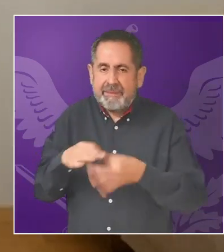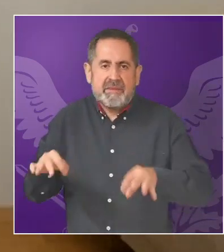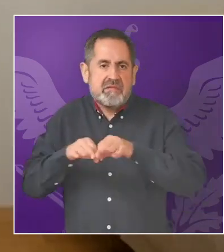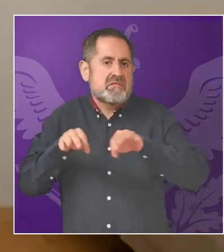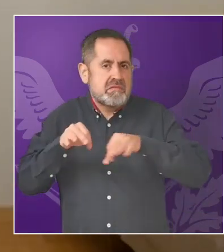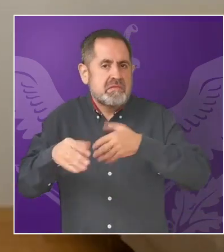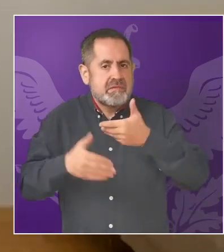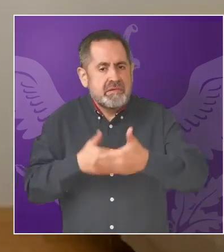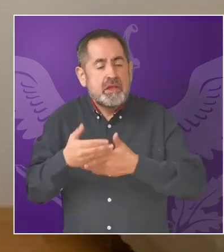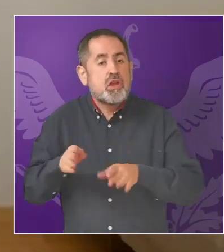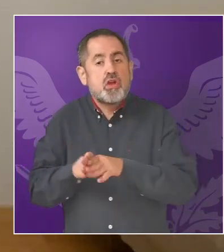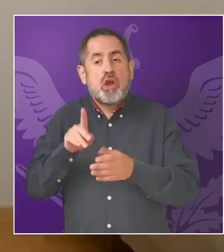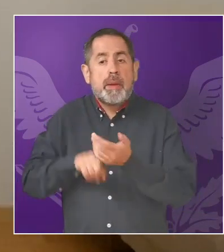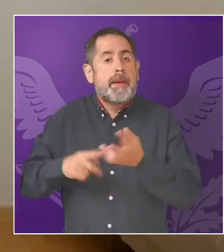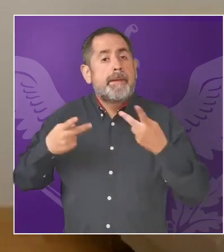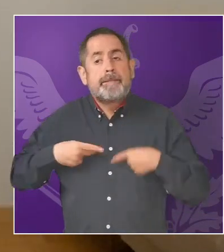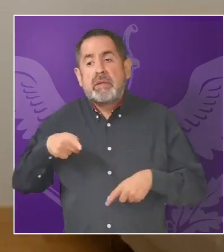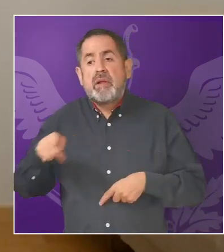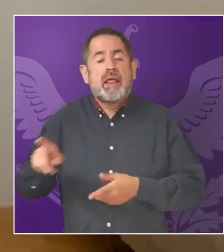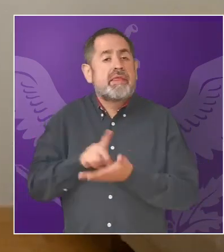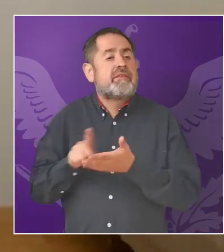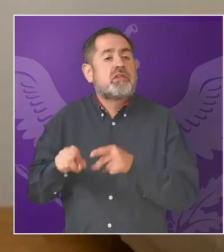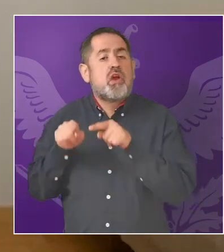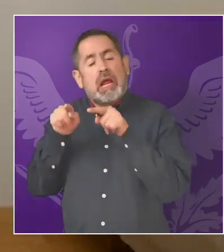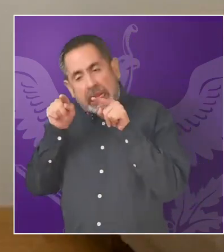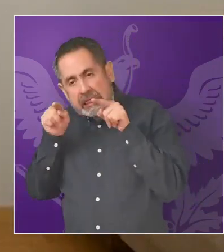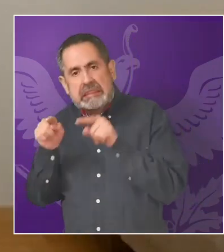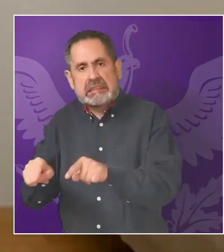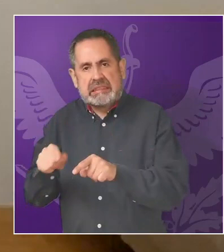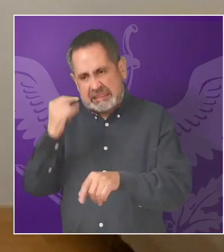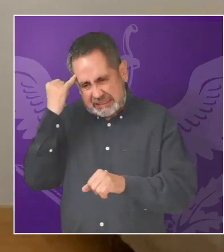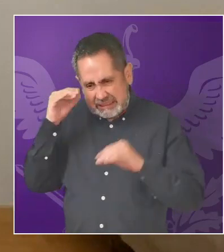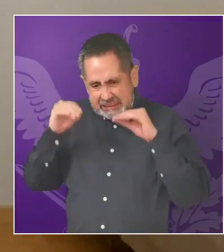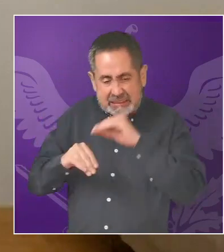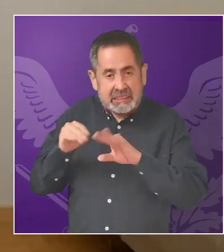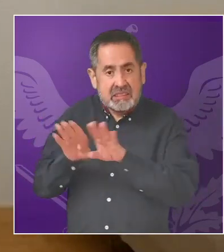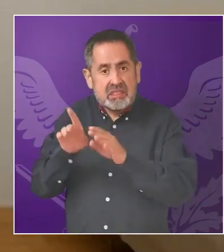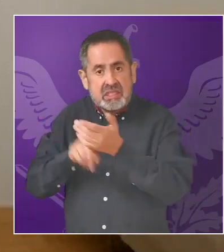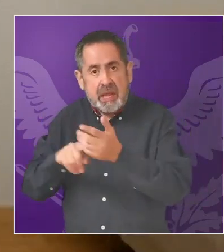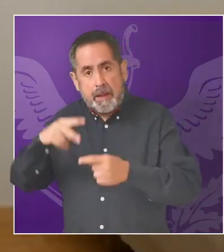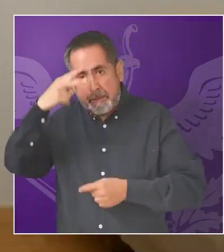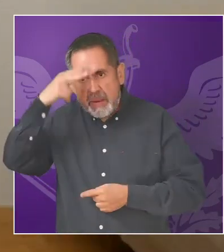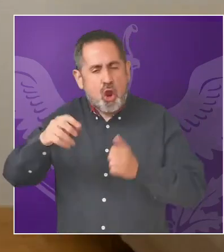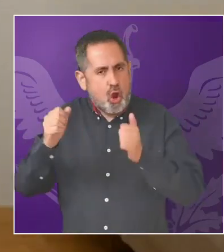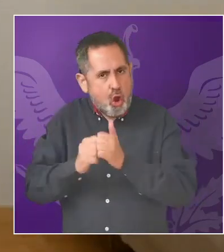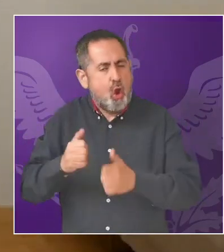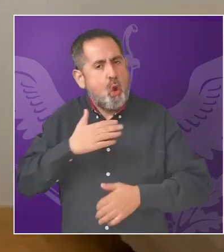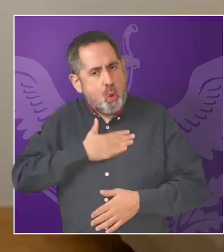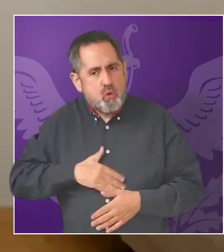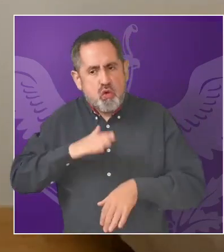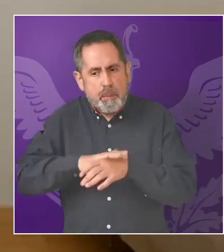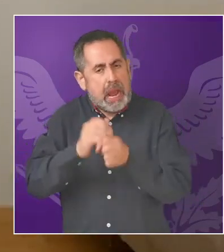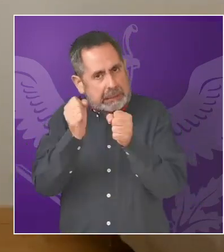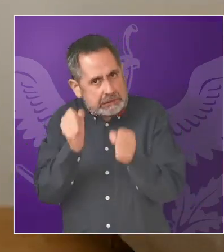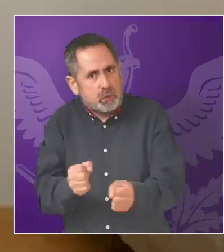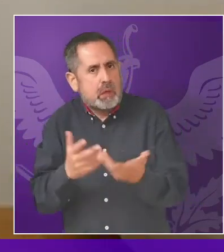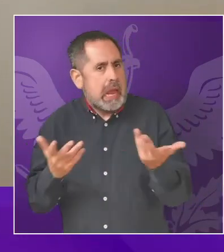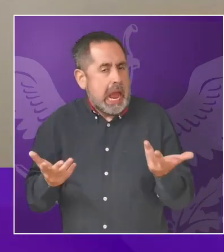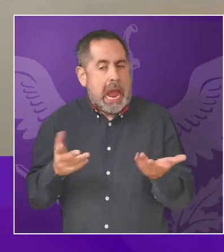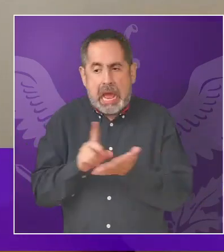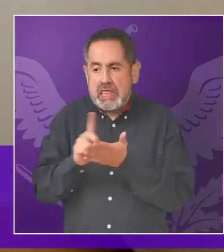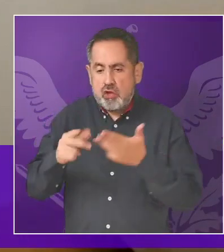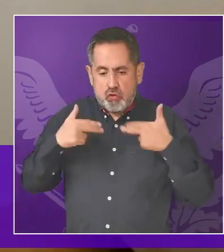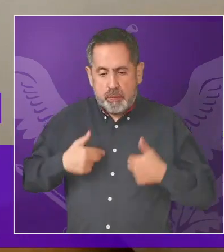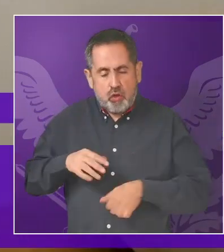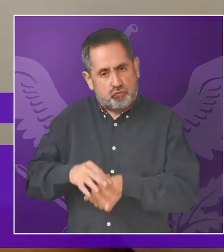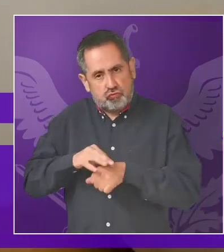empieza reconociendo la importante labor que tienen las personas defensoras en la construcción de un México